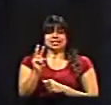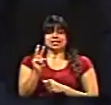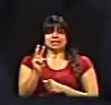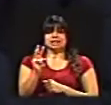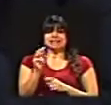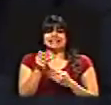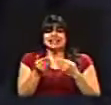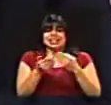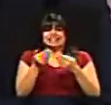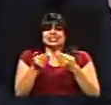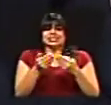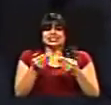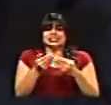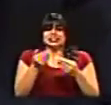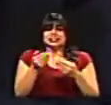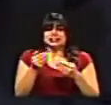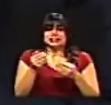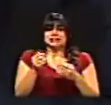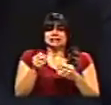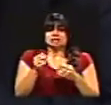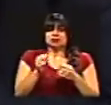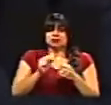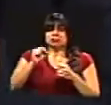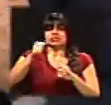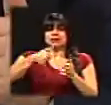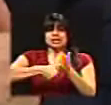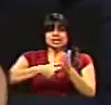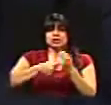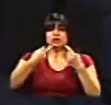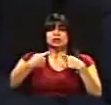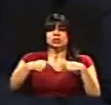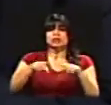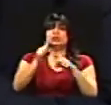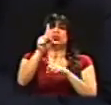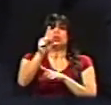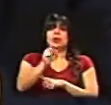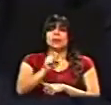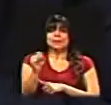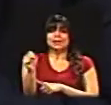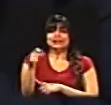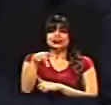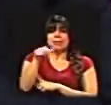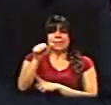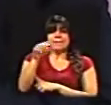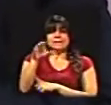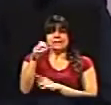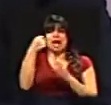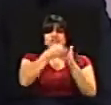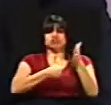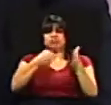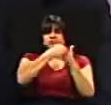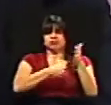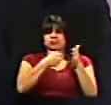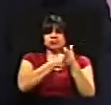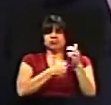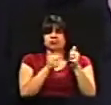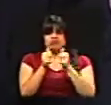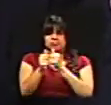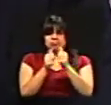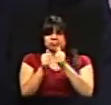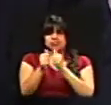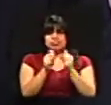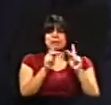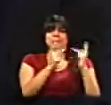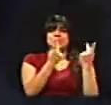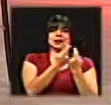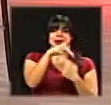estuvo a punto de cuajar aquella elección donde durante un mes el PAC le estuvo disputando el poder al